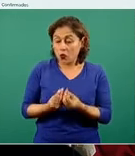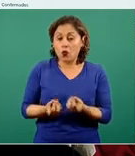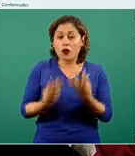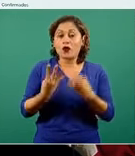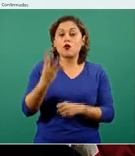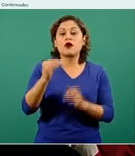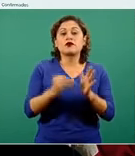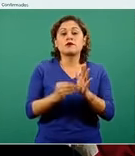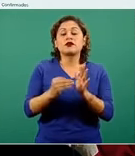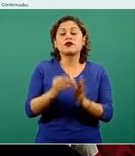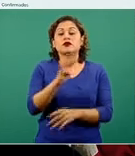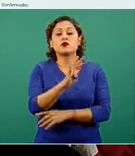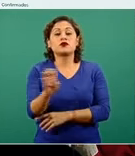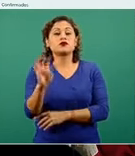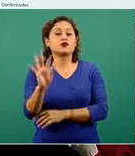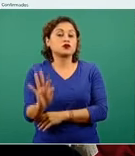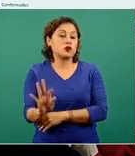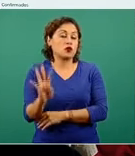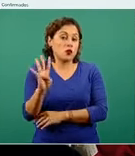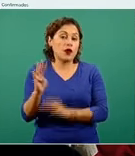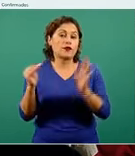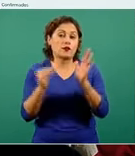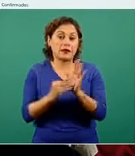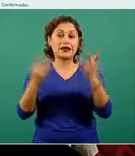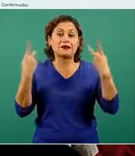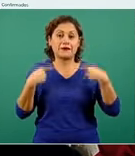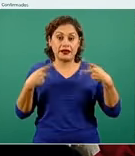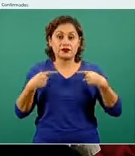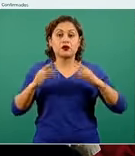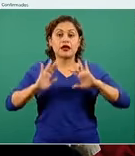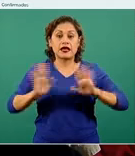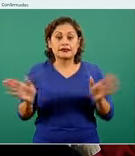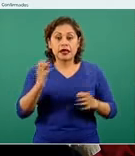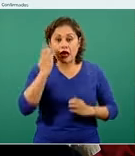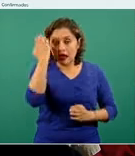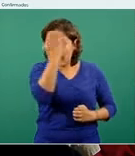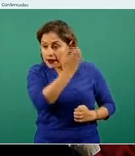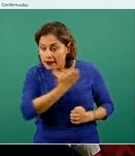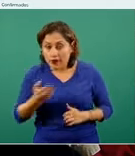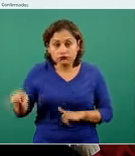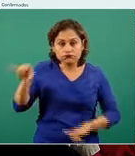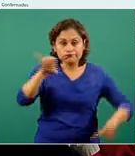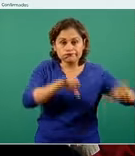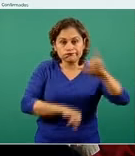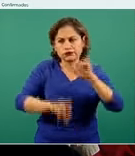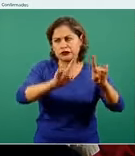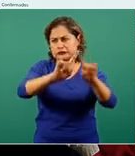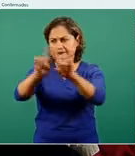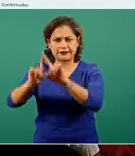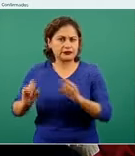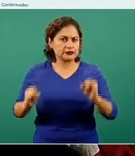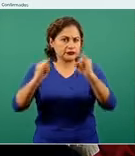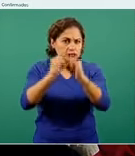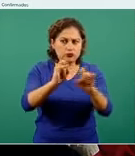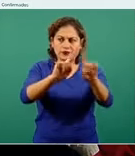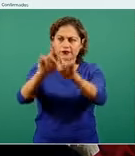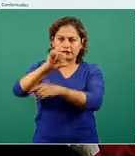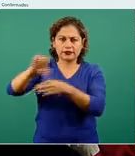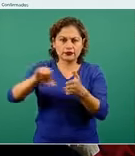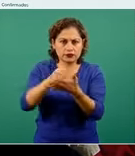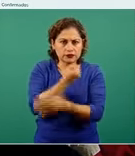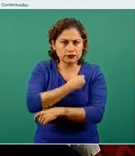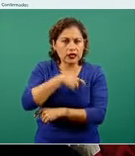4.404.000 personas las que se han estudiado, que han ingresado a este protocolo a través de las diferentes unidades médicas en el país y que